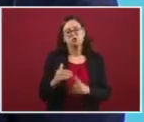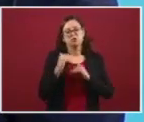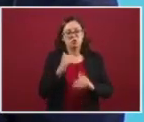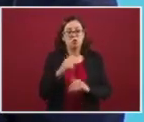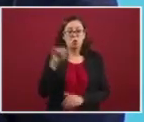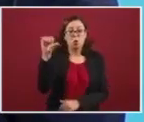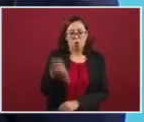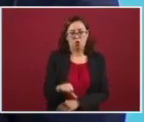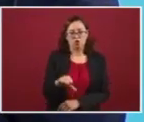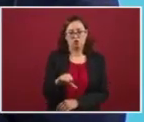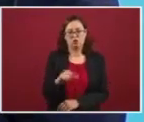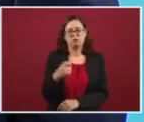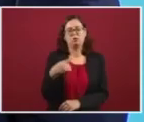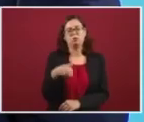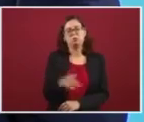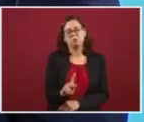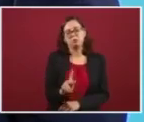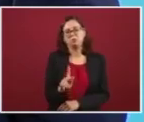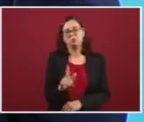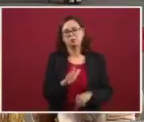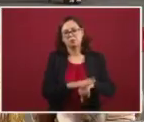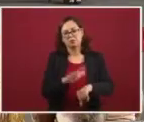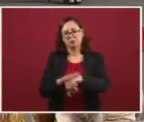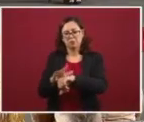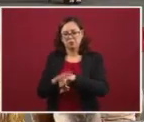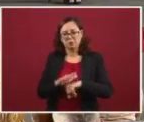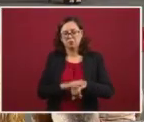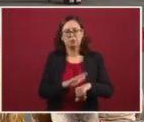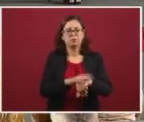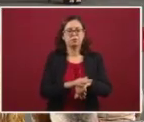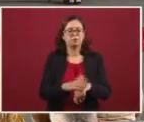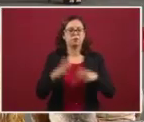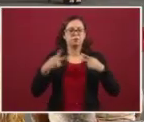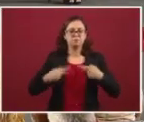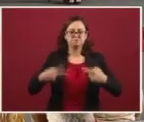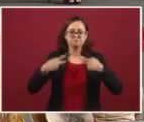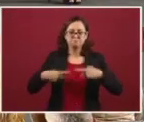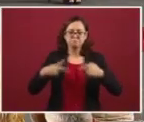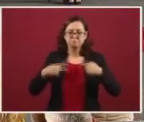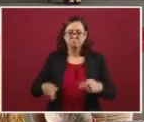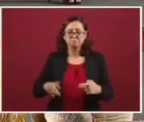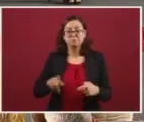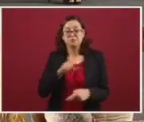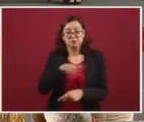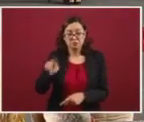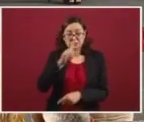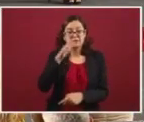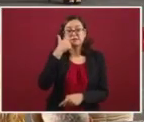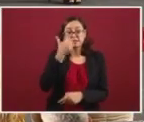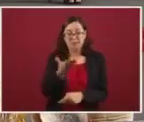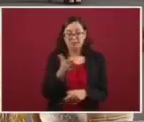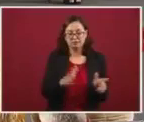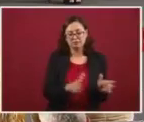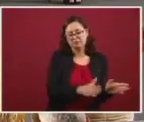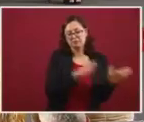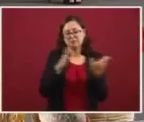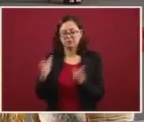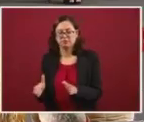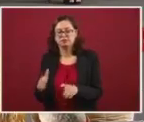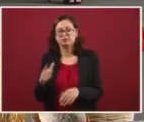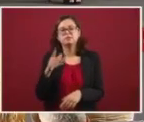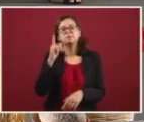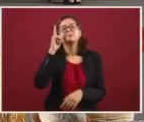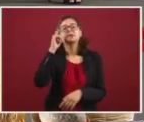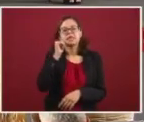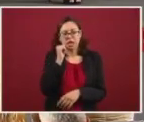y hacerle un llamado a las personas que se amplió el plazo y pueden comprar las bases también